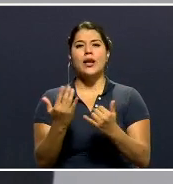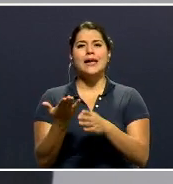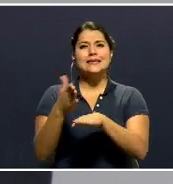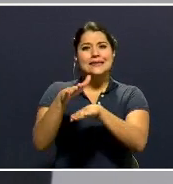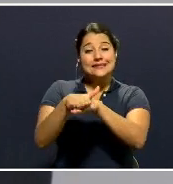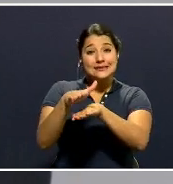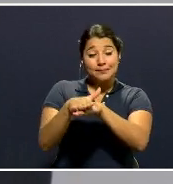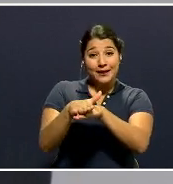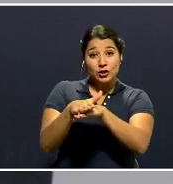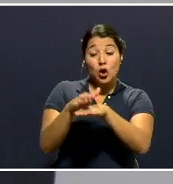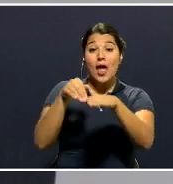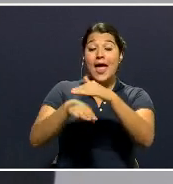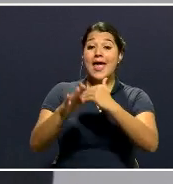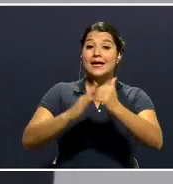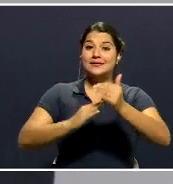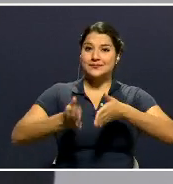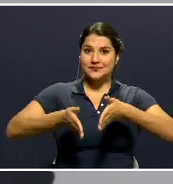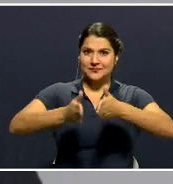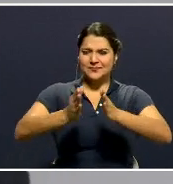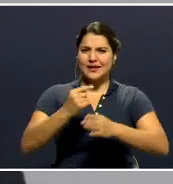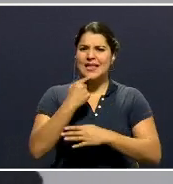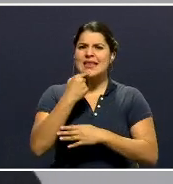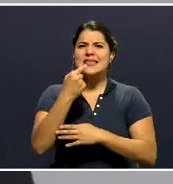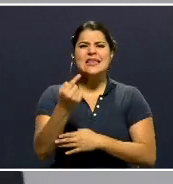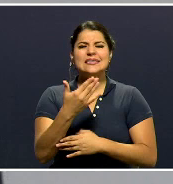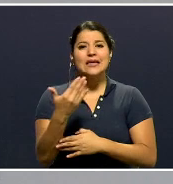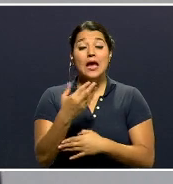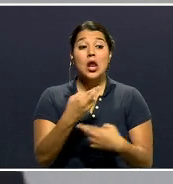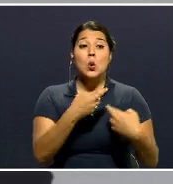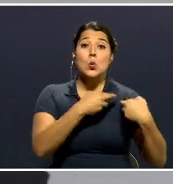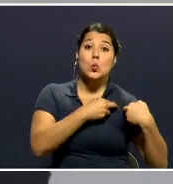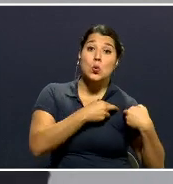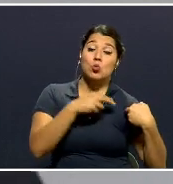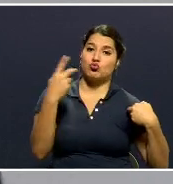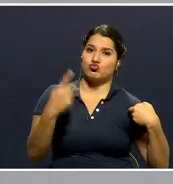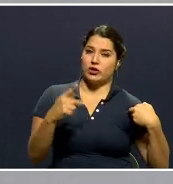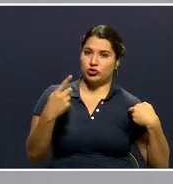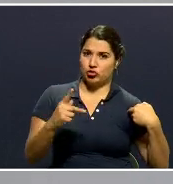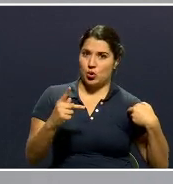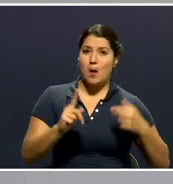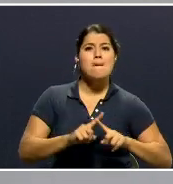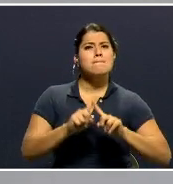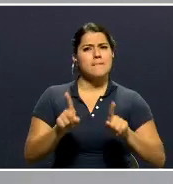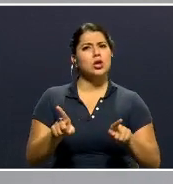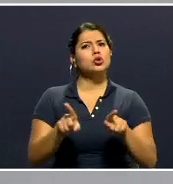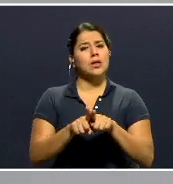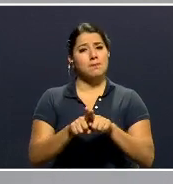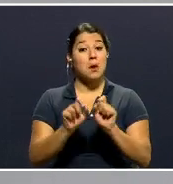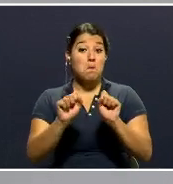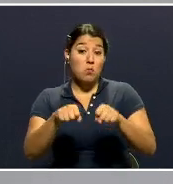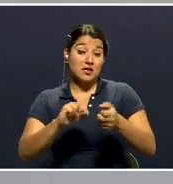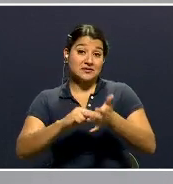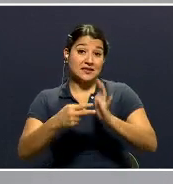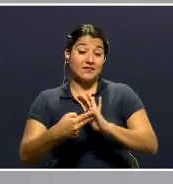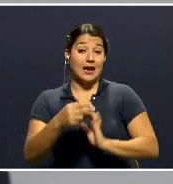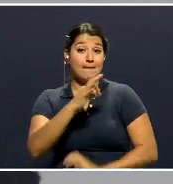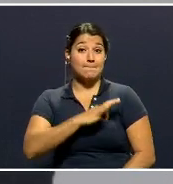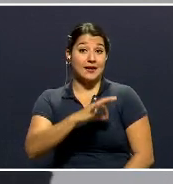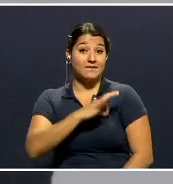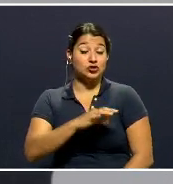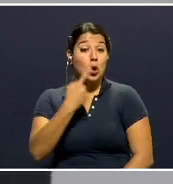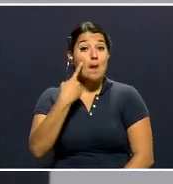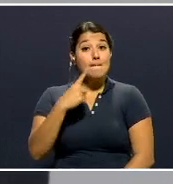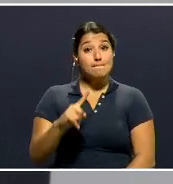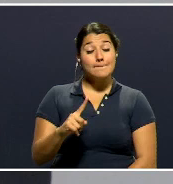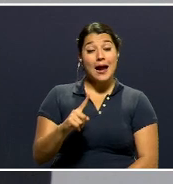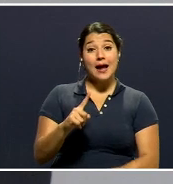vial de la firma Deloitte señala que el recargo es un riesgo, pero que también puede ser beneficioso para